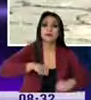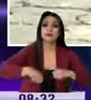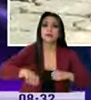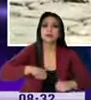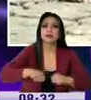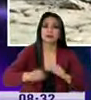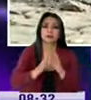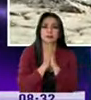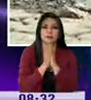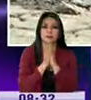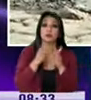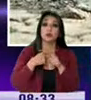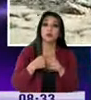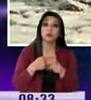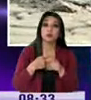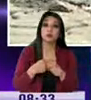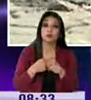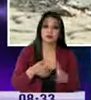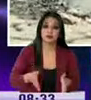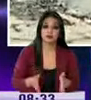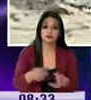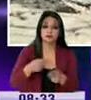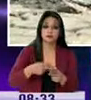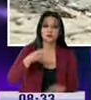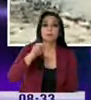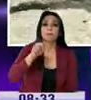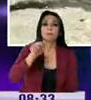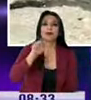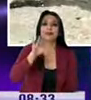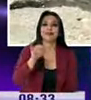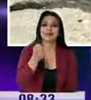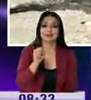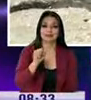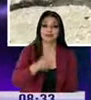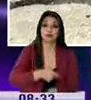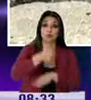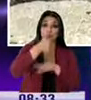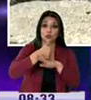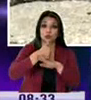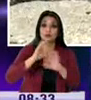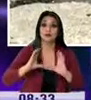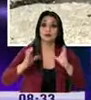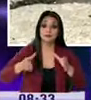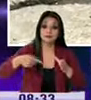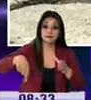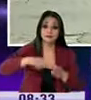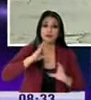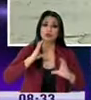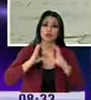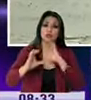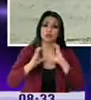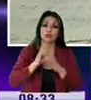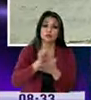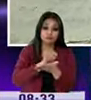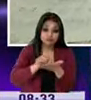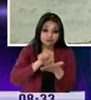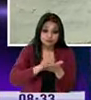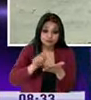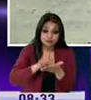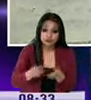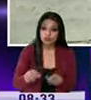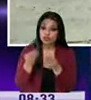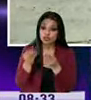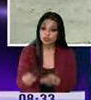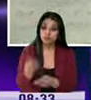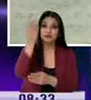están solicitando urgentemente. La calle es Francisco Matiz, usted autoridad, los departamentos de comunicación, tengan la bondad, pasar a quien corresponda,